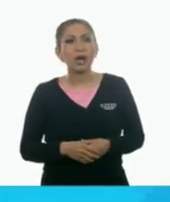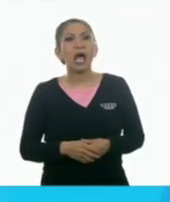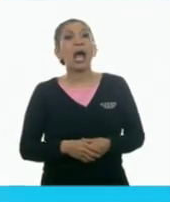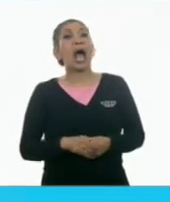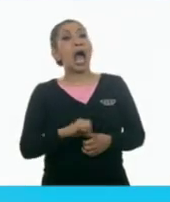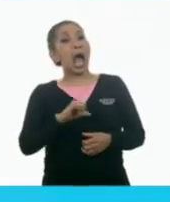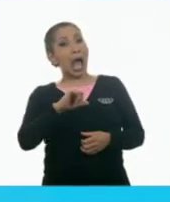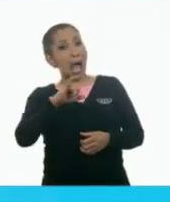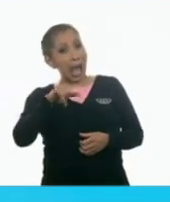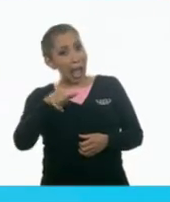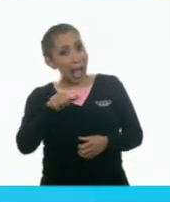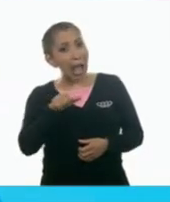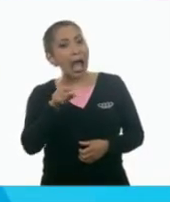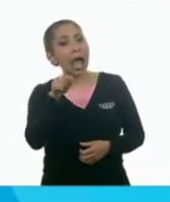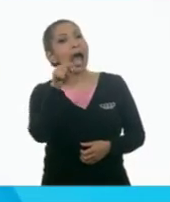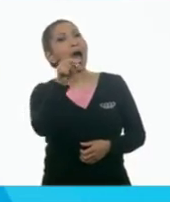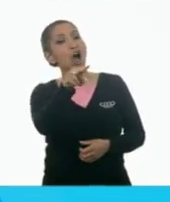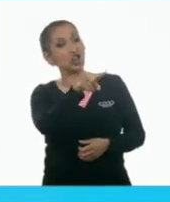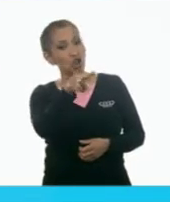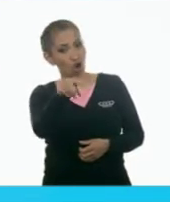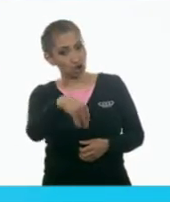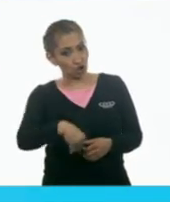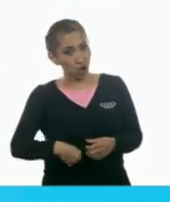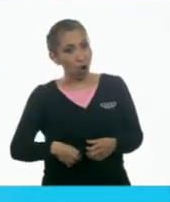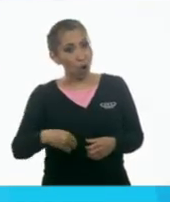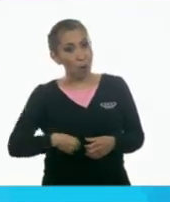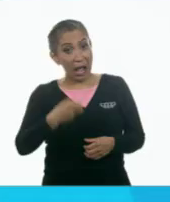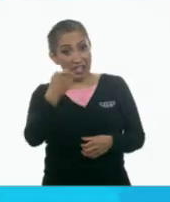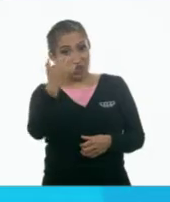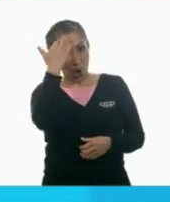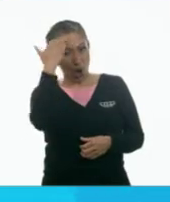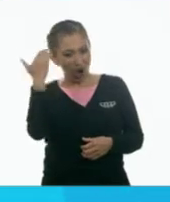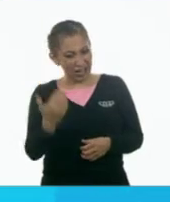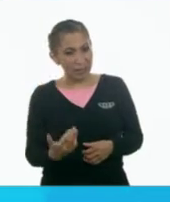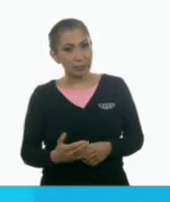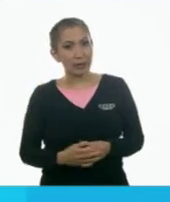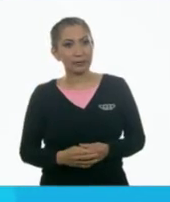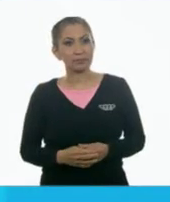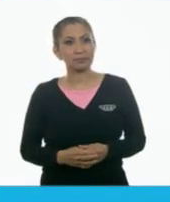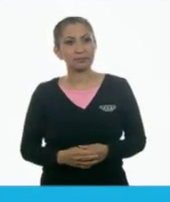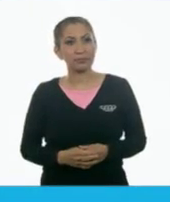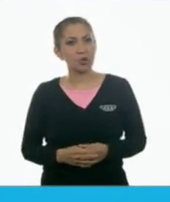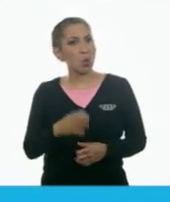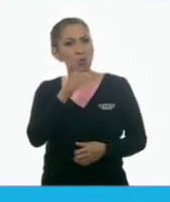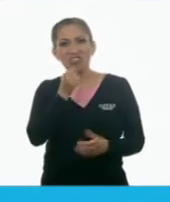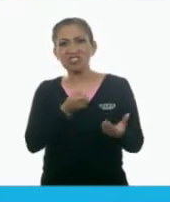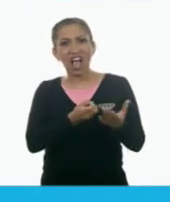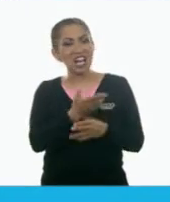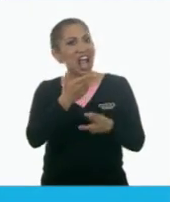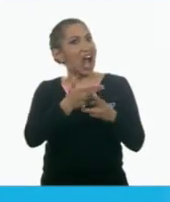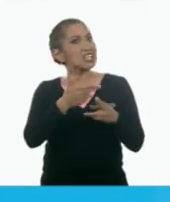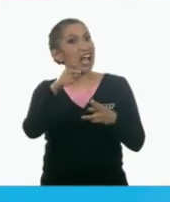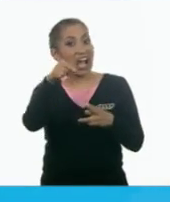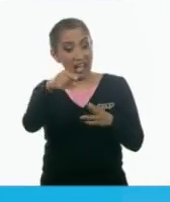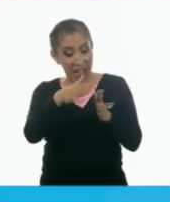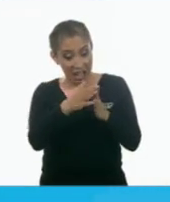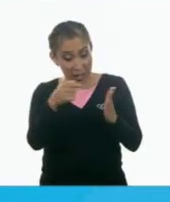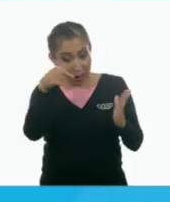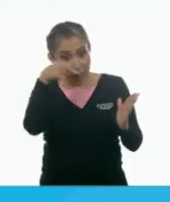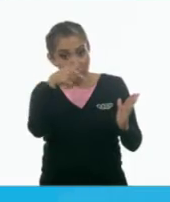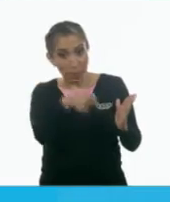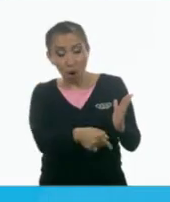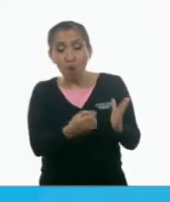¡Ajá! Ustedes son los culpables de tal atrocidad. No podrán salir de aquí hasta que dejen ese